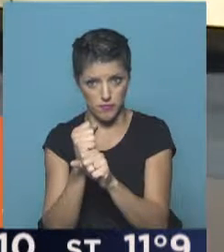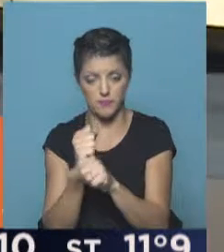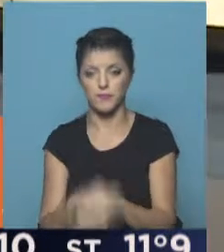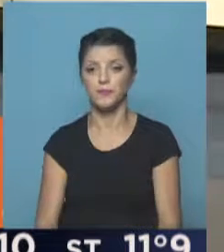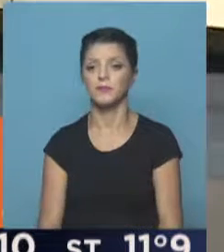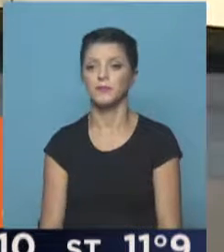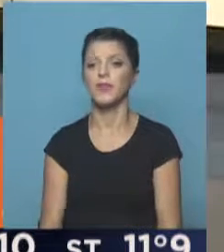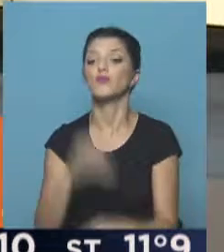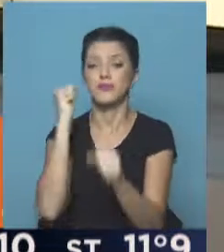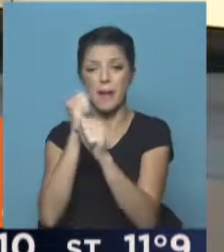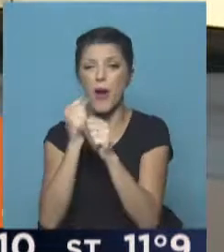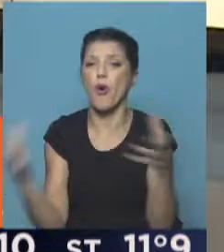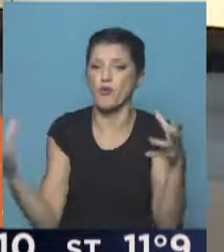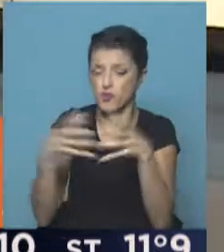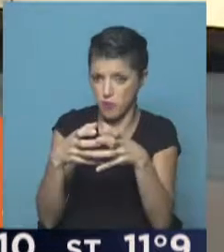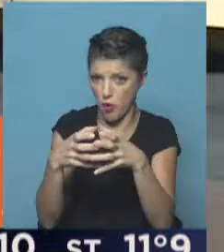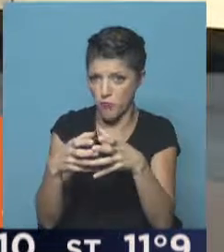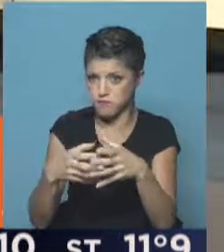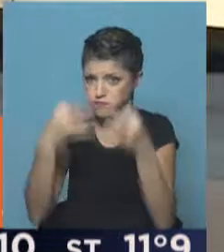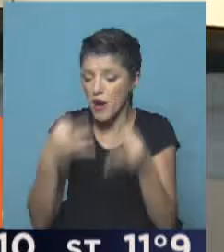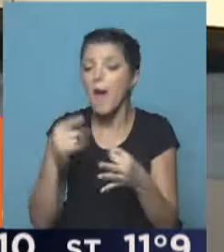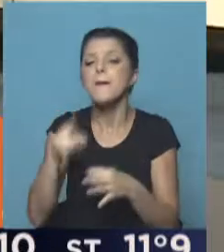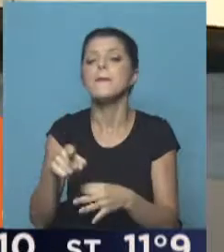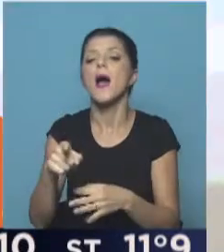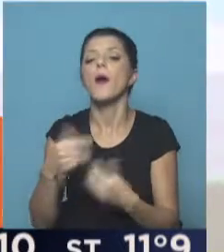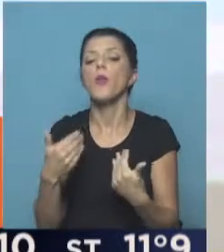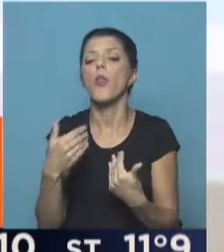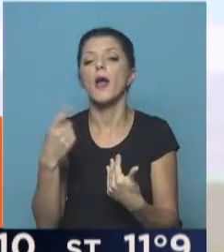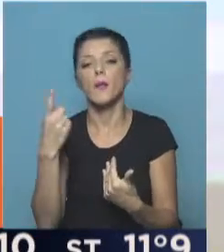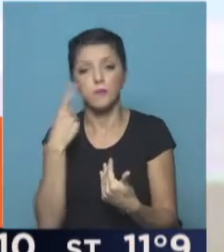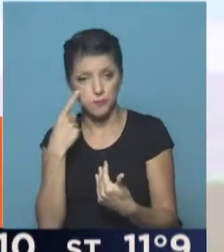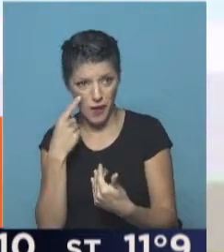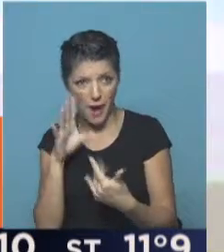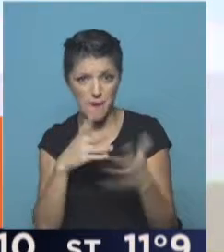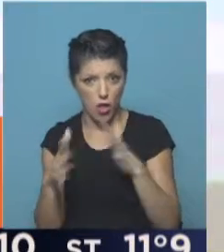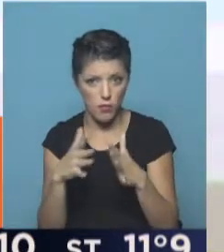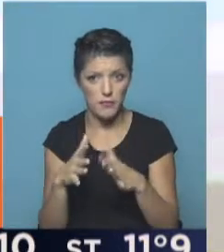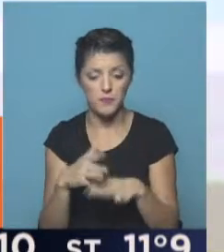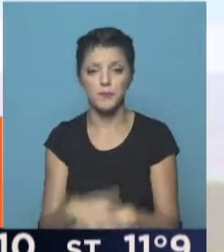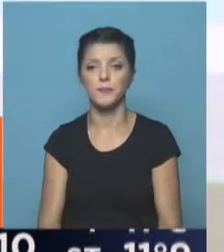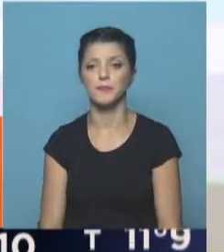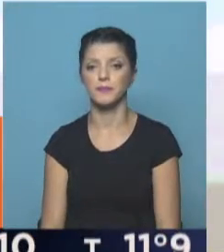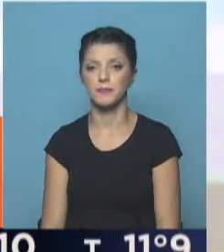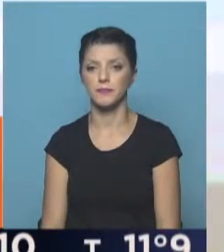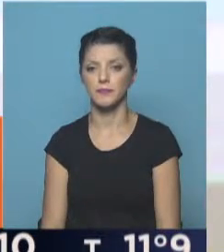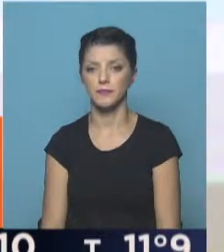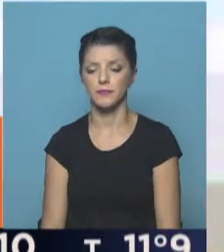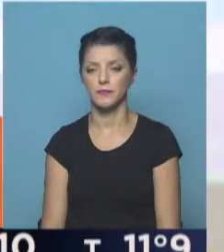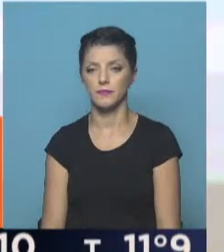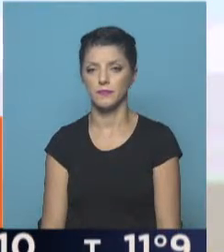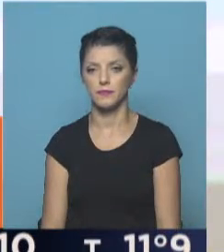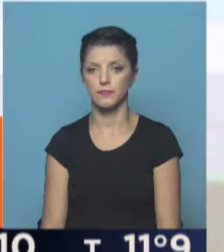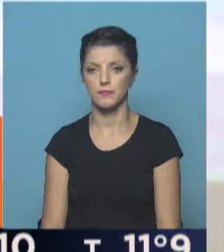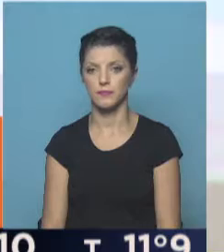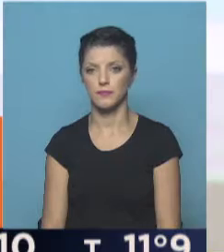un trabajo de equipo. Para dar una simple idea de volumen, venimos